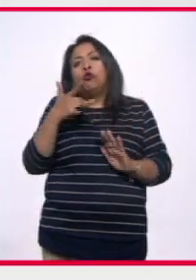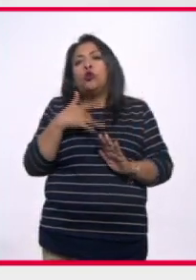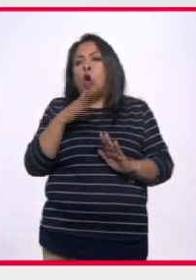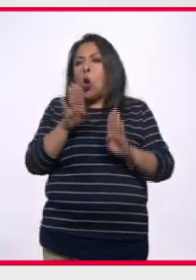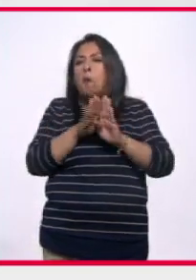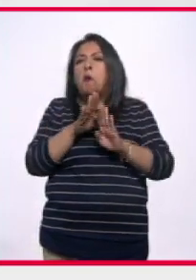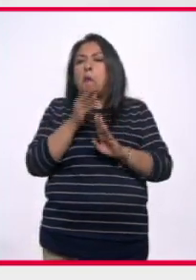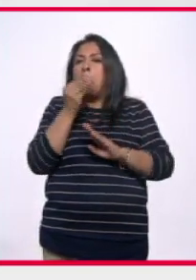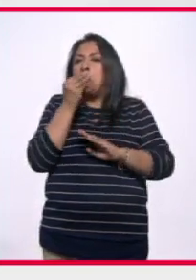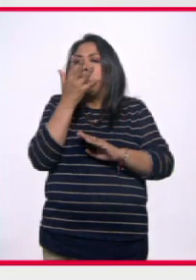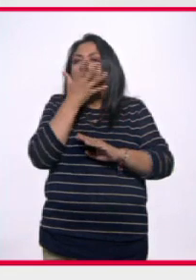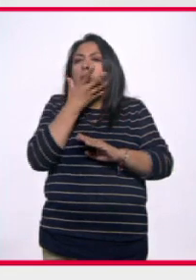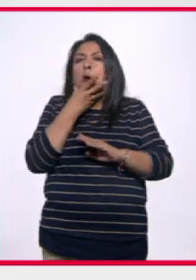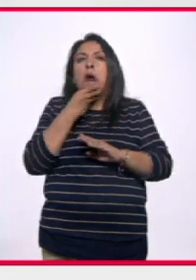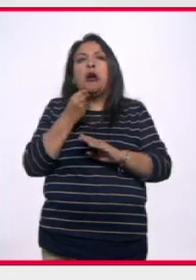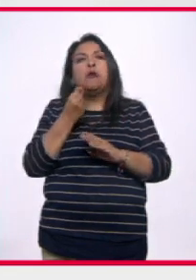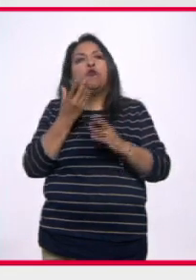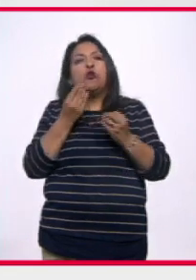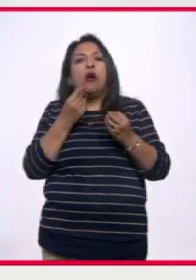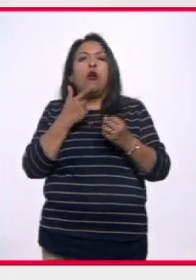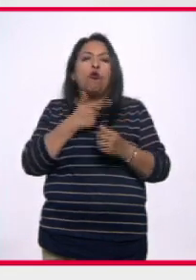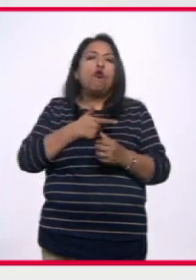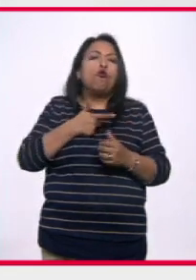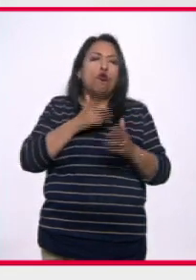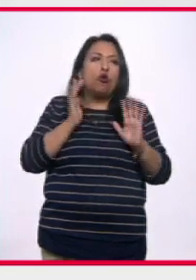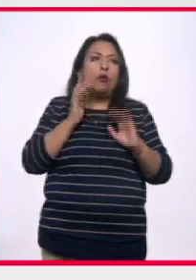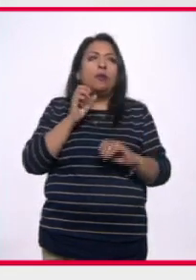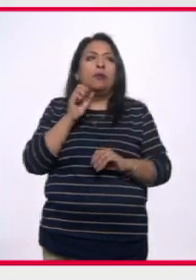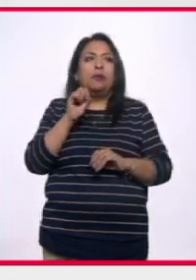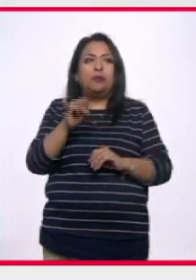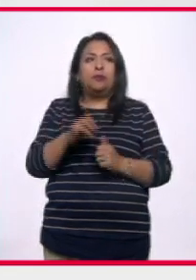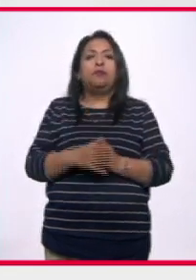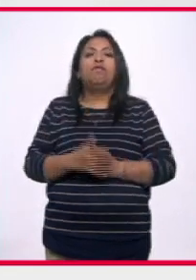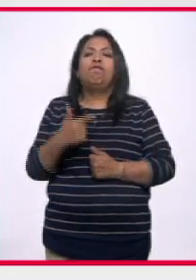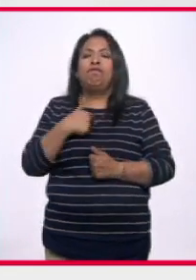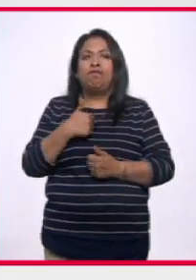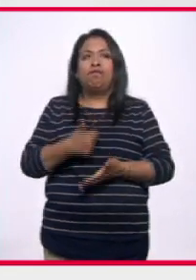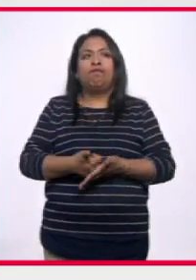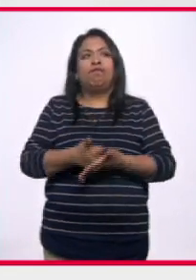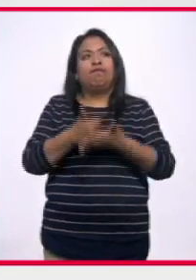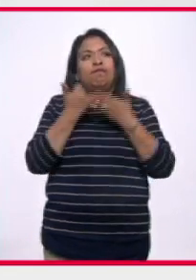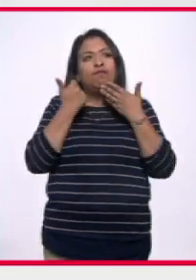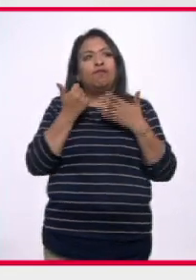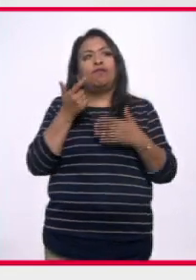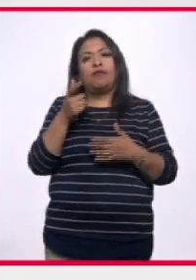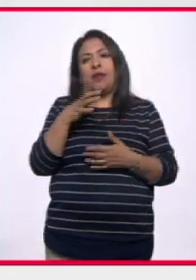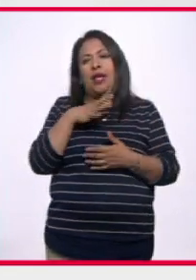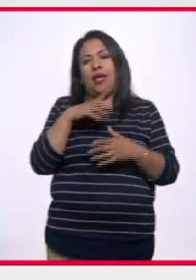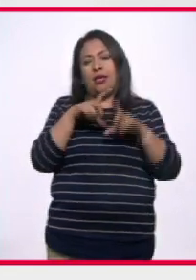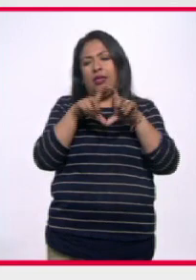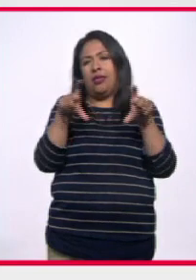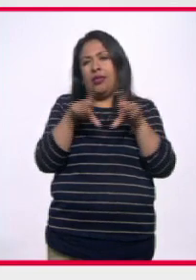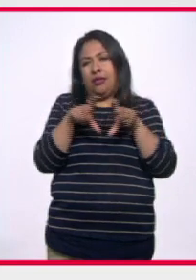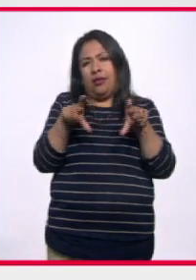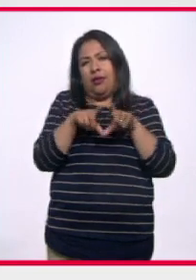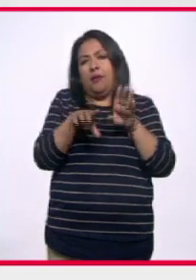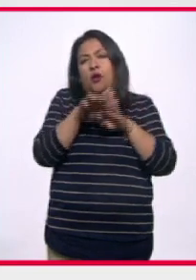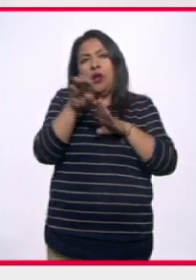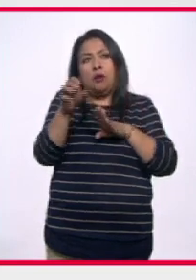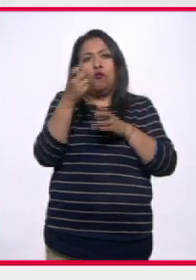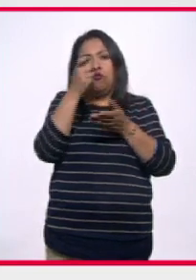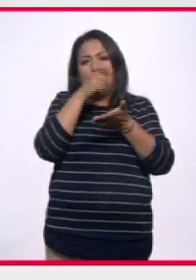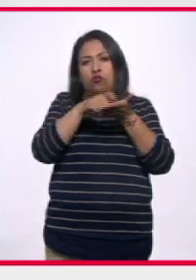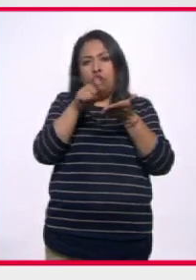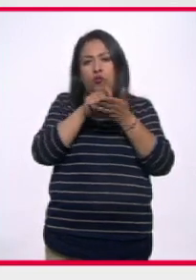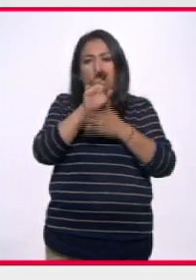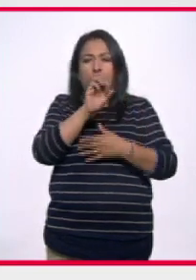muy lúdica con mucho disfrute me permite como son artículos por ejemplo escribir mucho